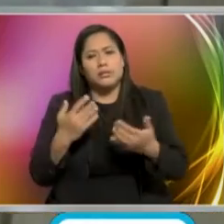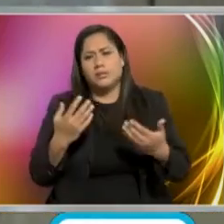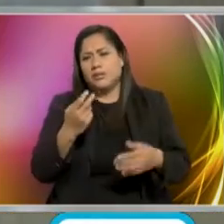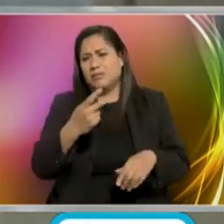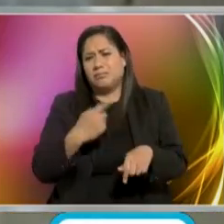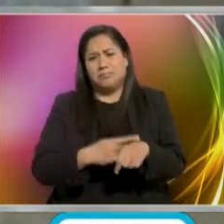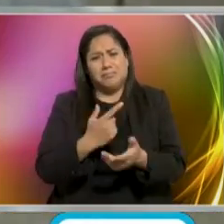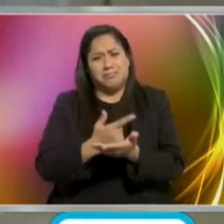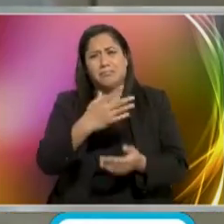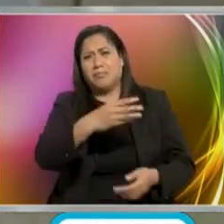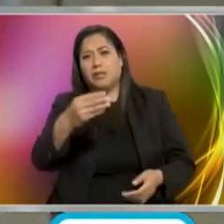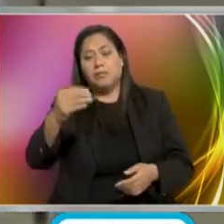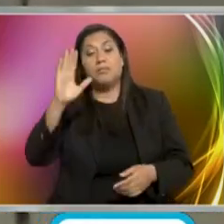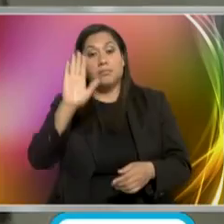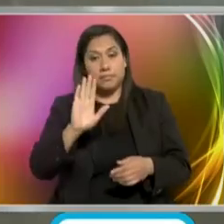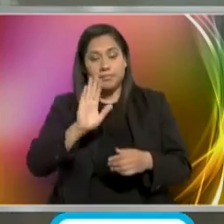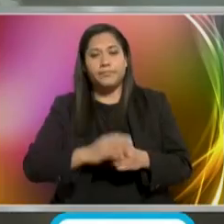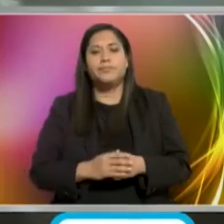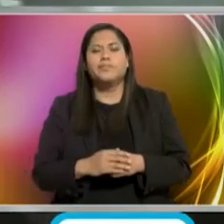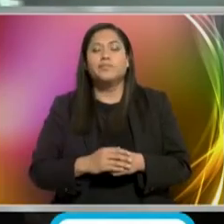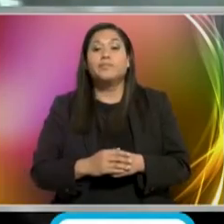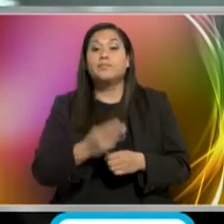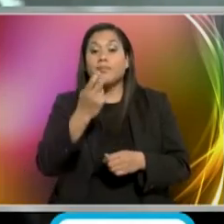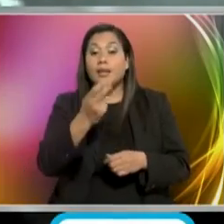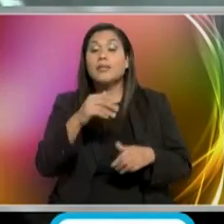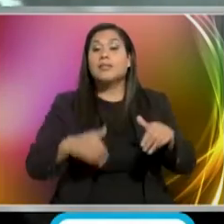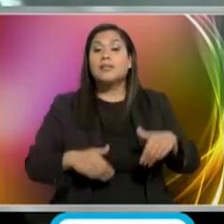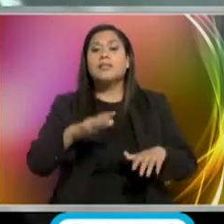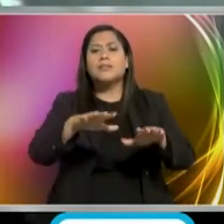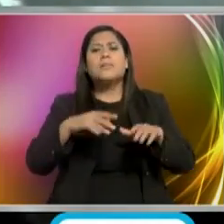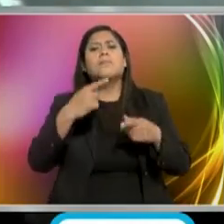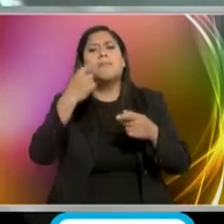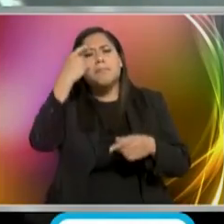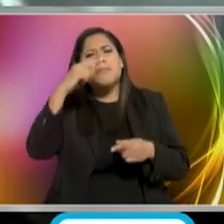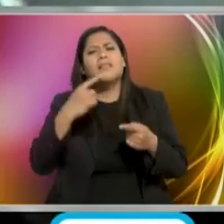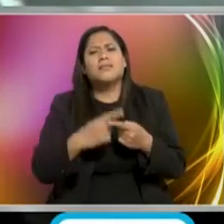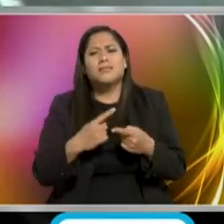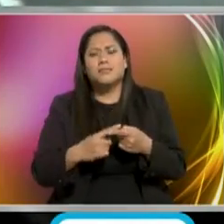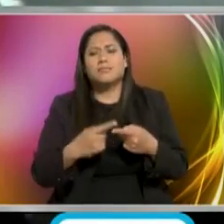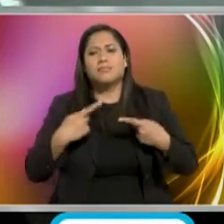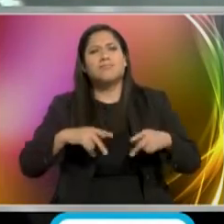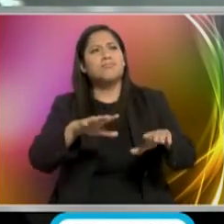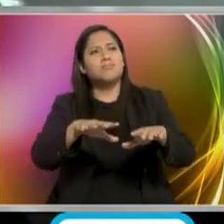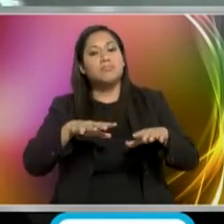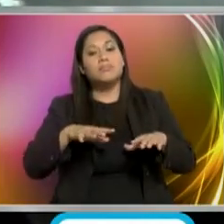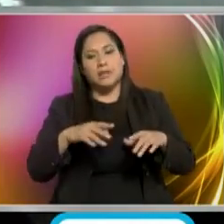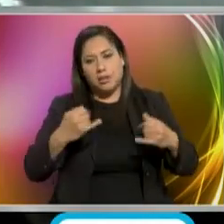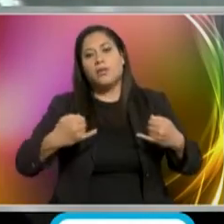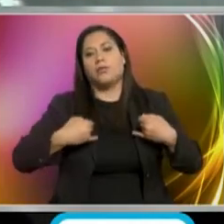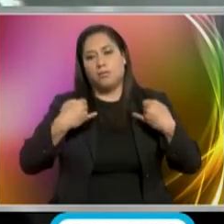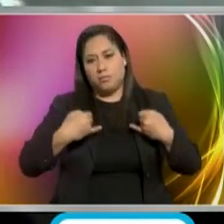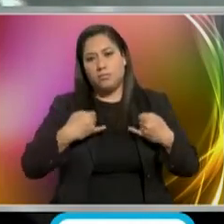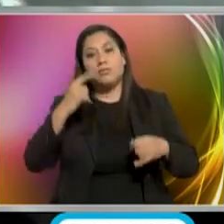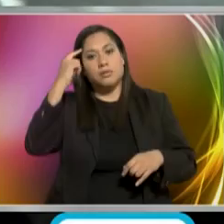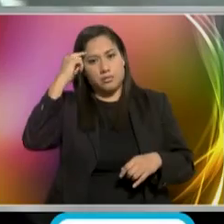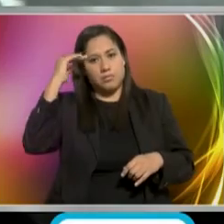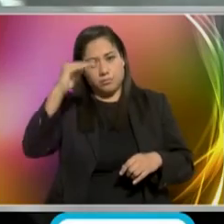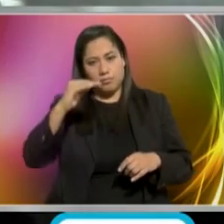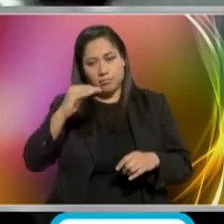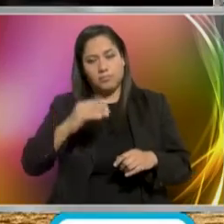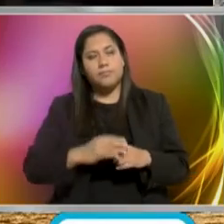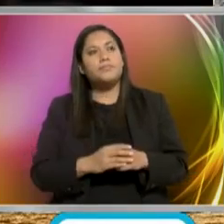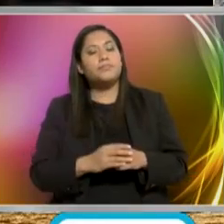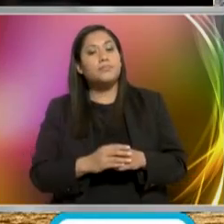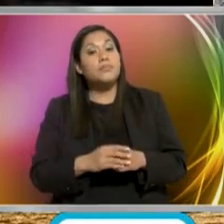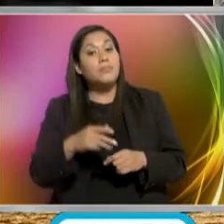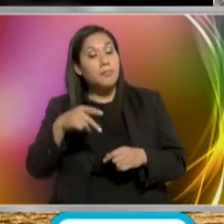Claro. Exacto. Está. Ahora, esta obra va dirigida ¿para qué tipo de público? Va dirigida precisamente a adolescentes y adultos. Sí.